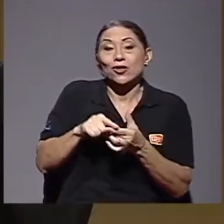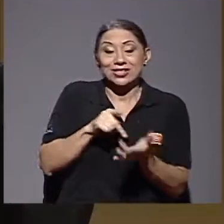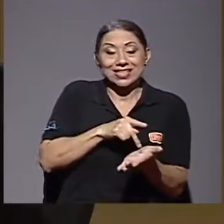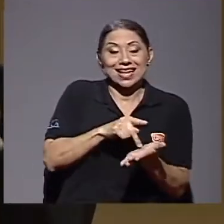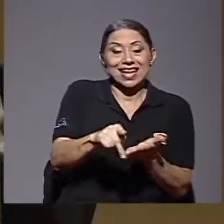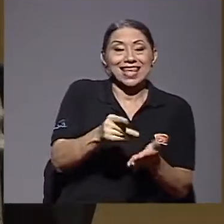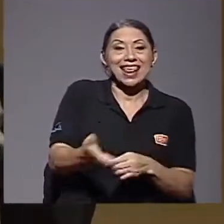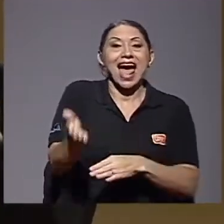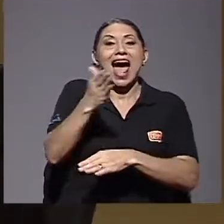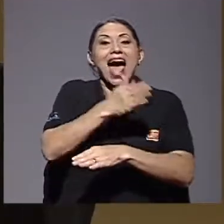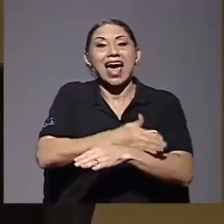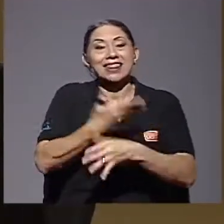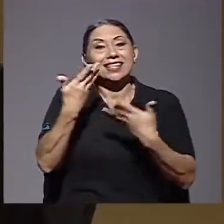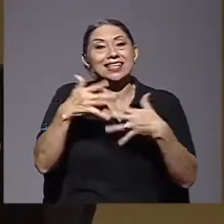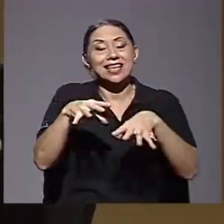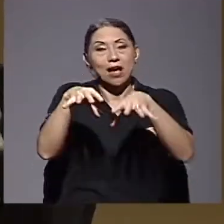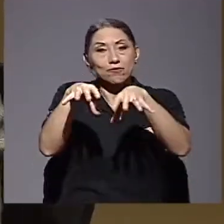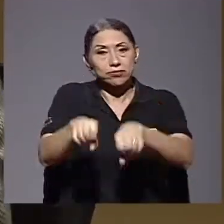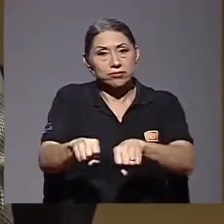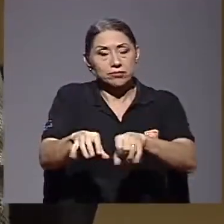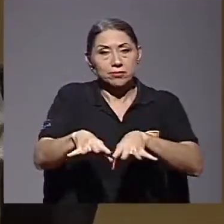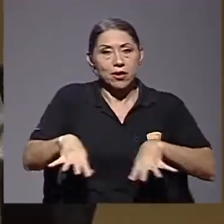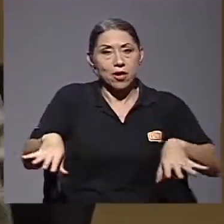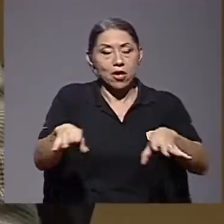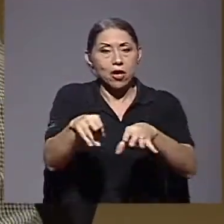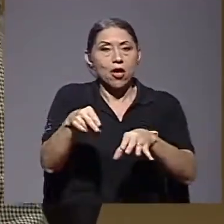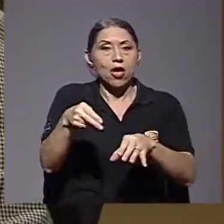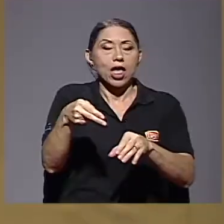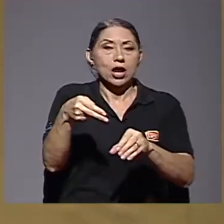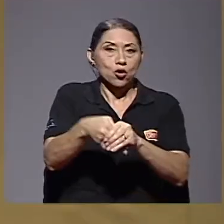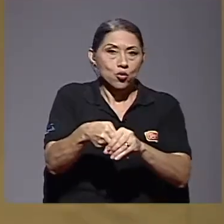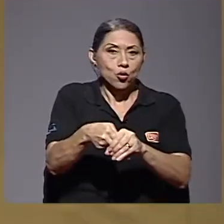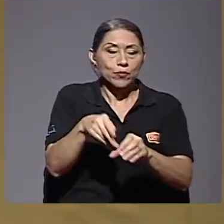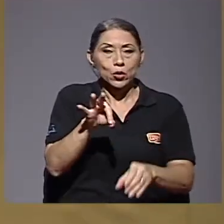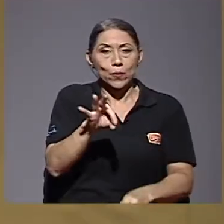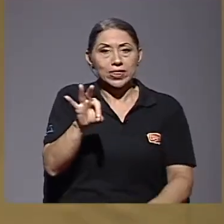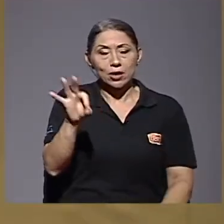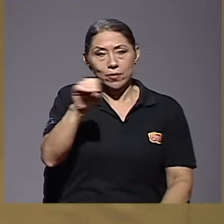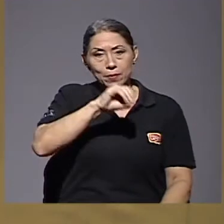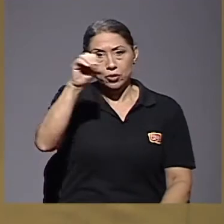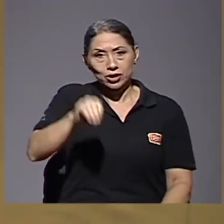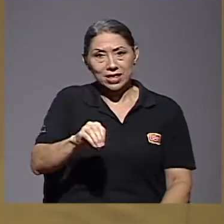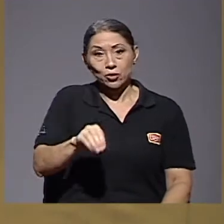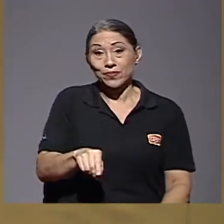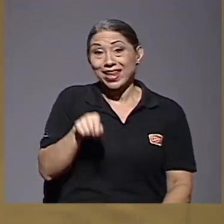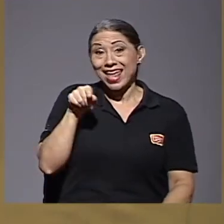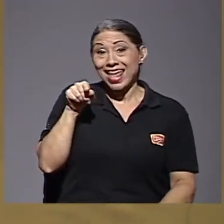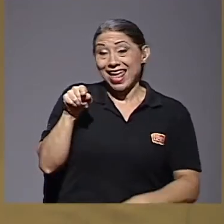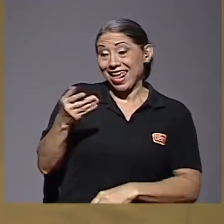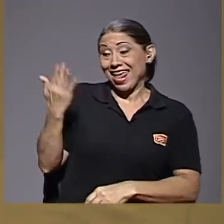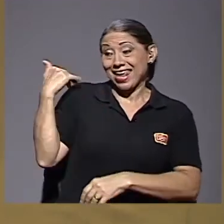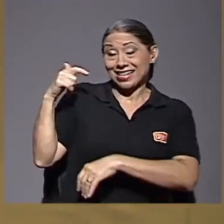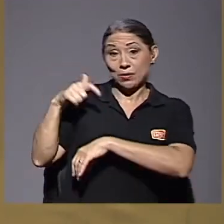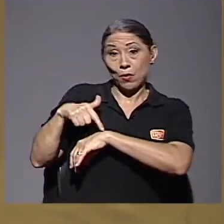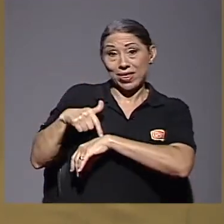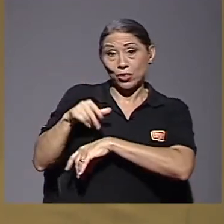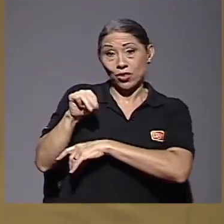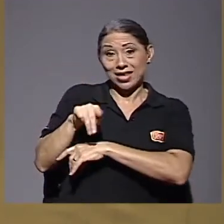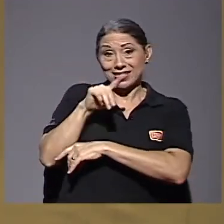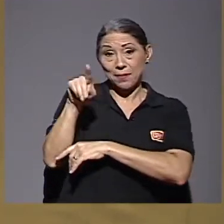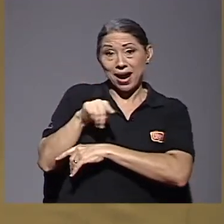de tomar posición físico de crudo, el 99%. En ese momento, ya desde marzo, Estados Unidos, por el tema